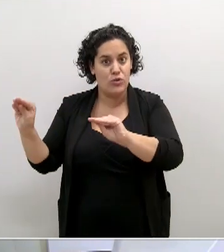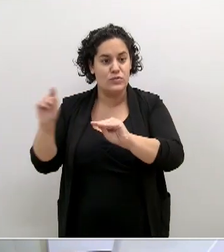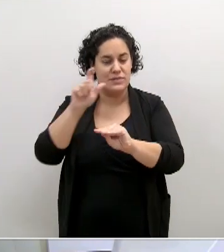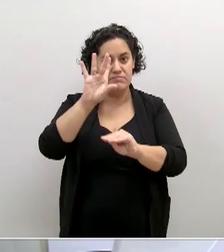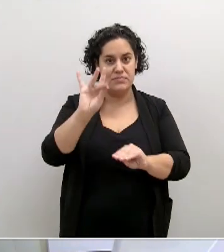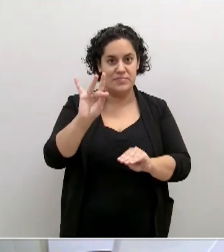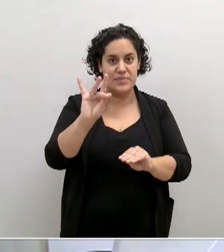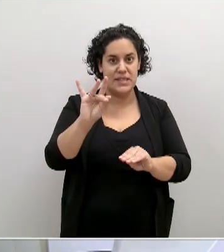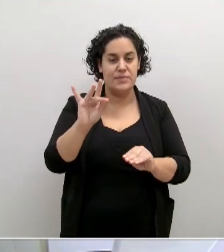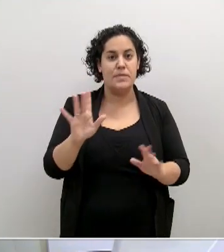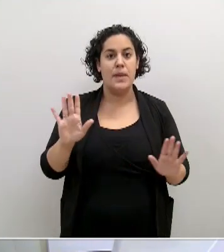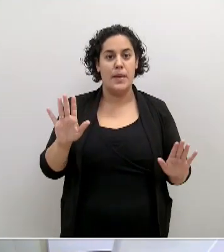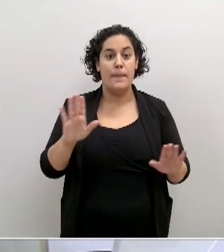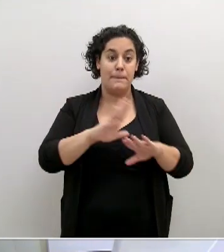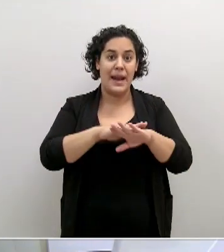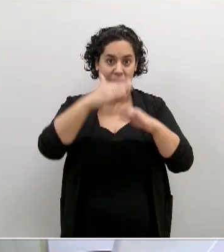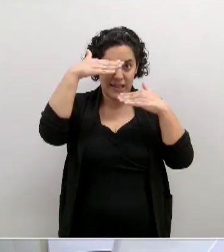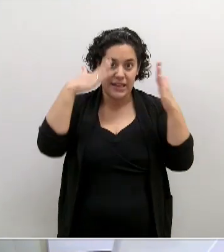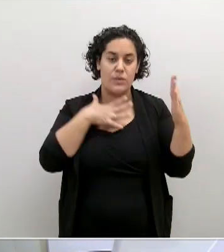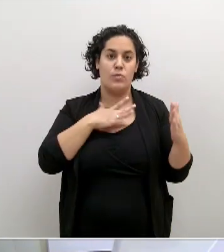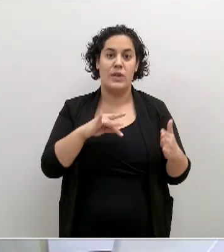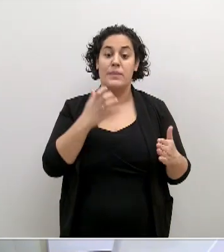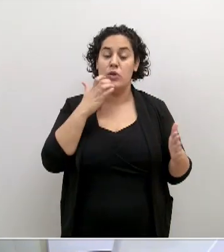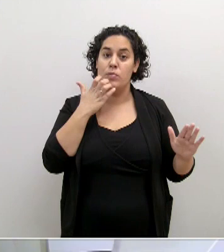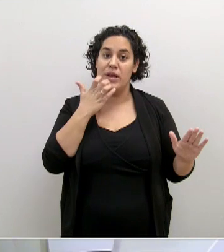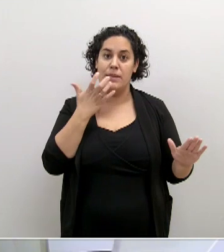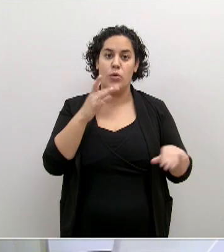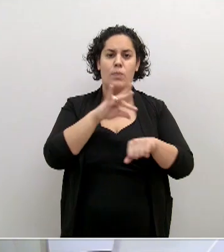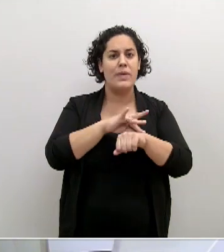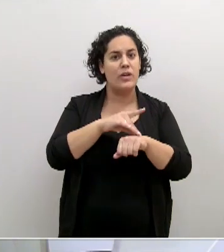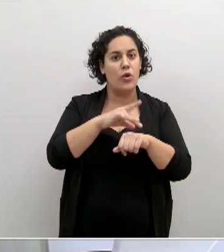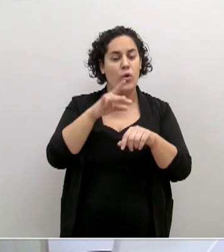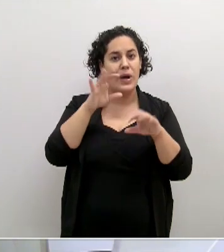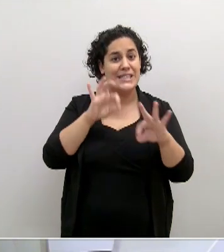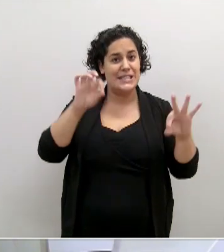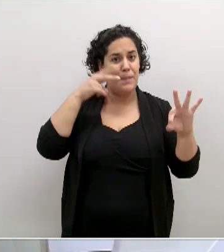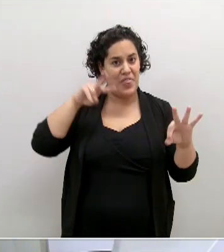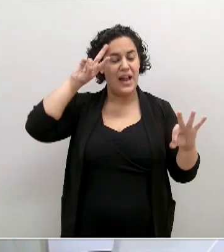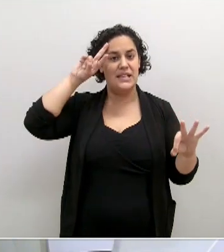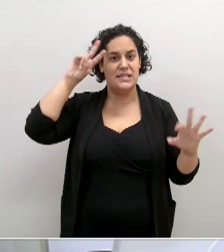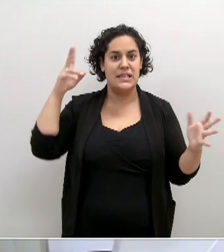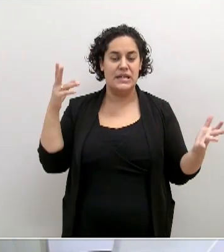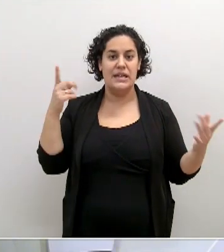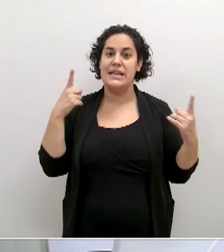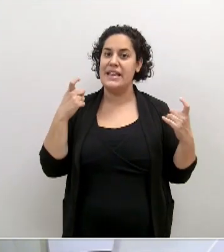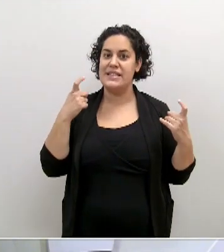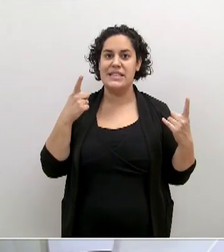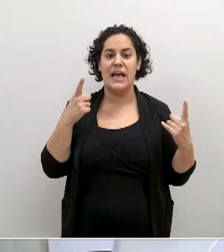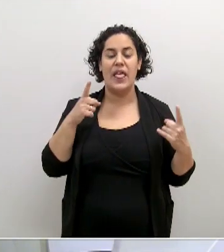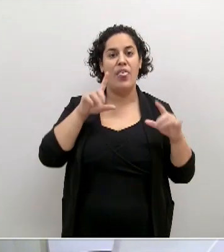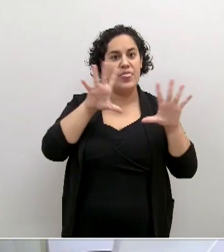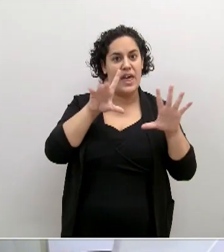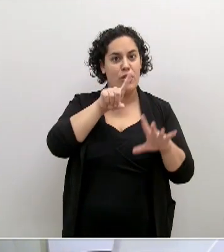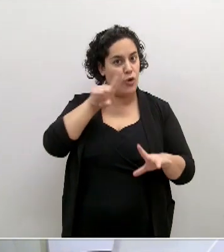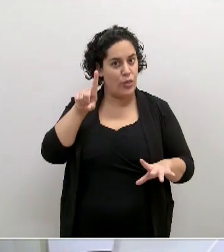pueden. Una carrera como es la de un médico especialista requiere de entre 10, 11, 12